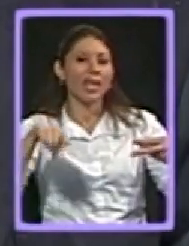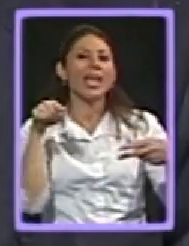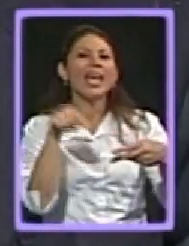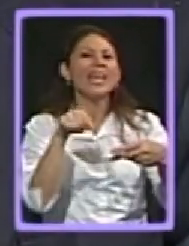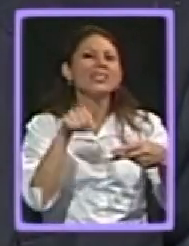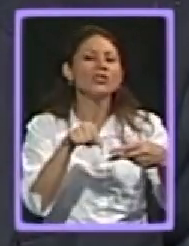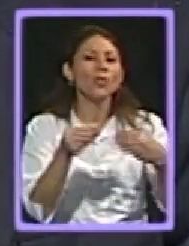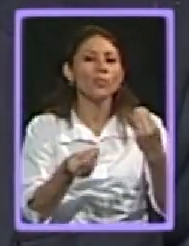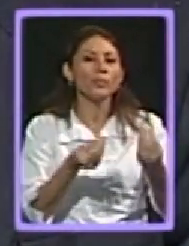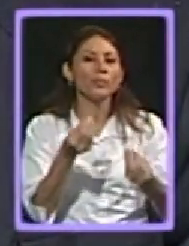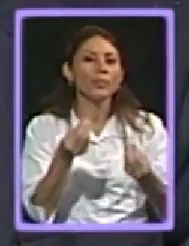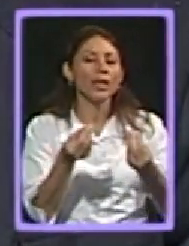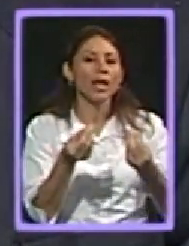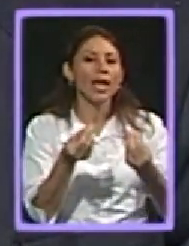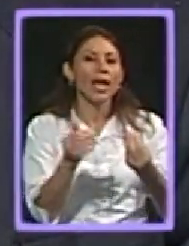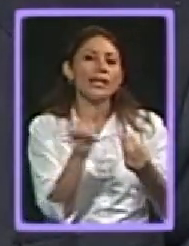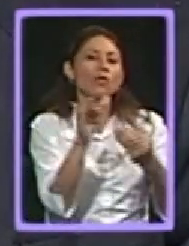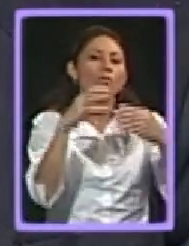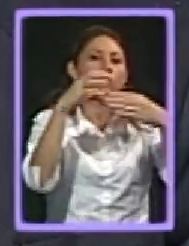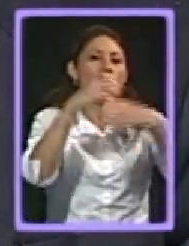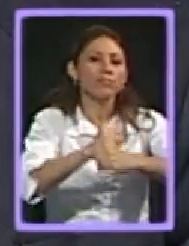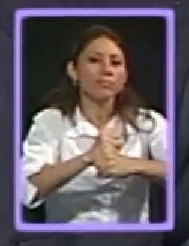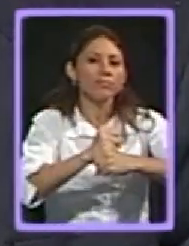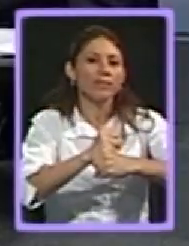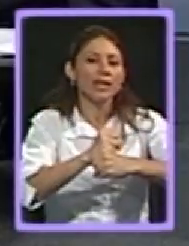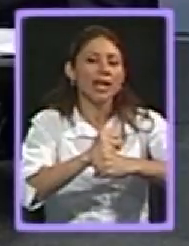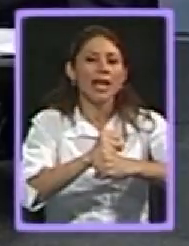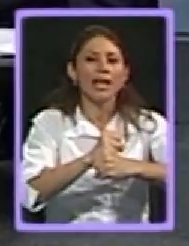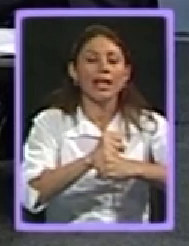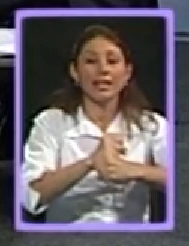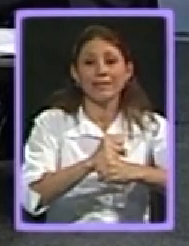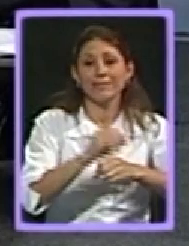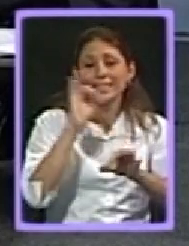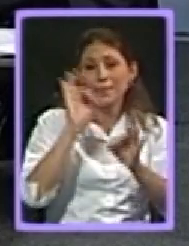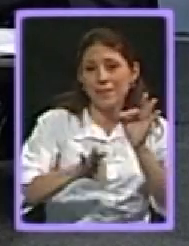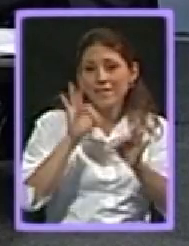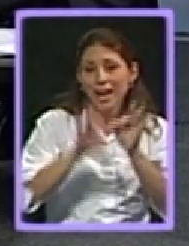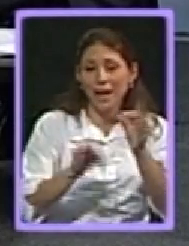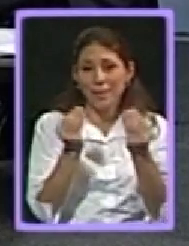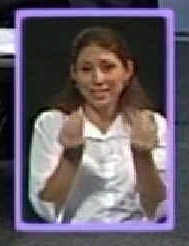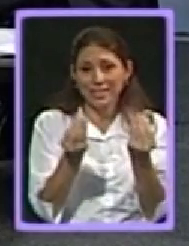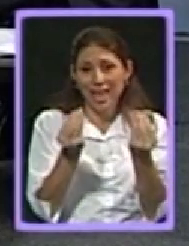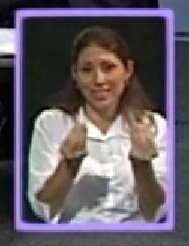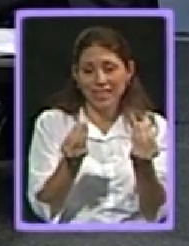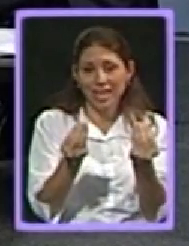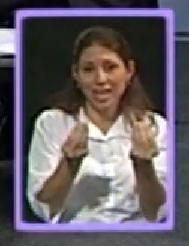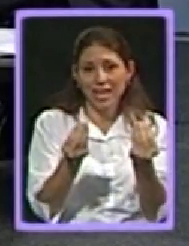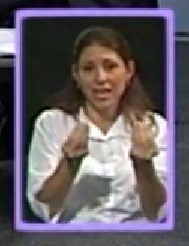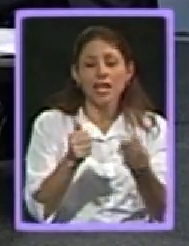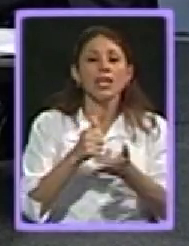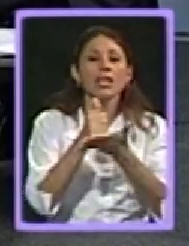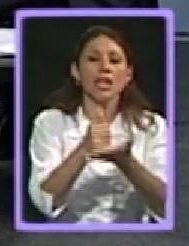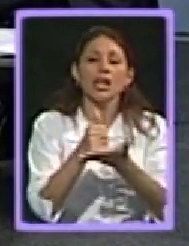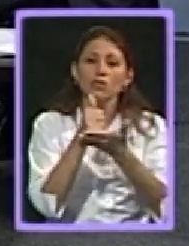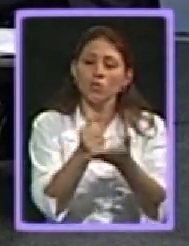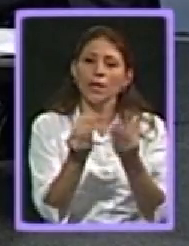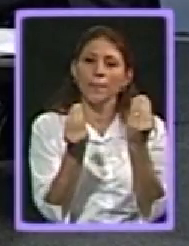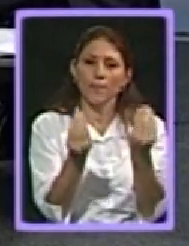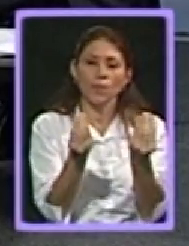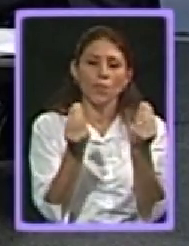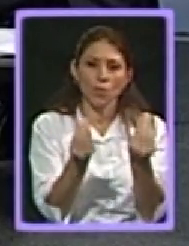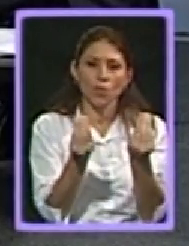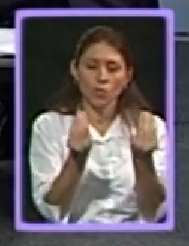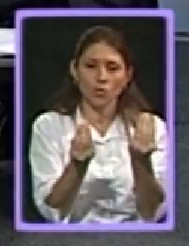Esto, en resumidas cuentas, viene a simplificar bastante y viene a ayudar bastante dentro de la misma gestión financiera y dentro del